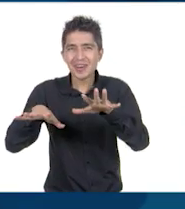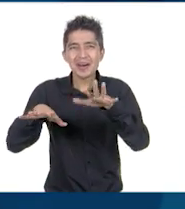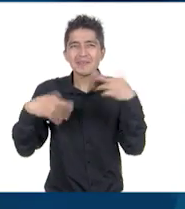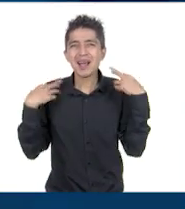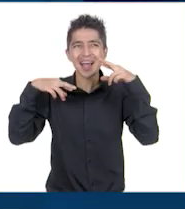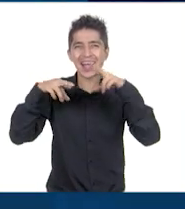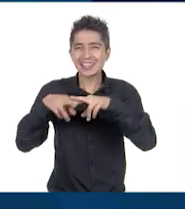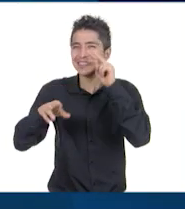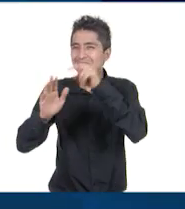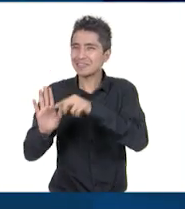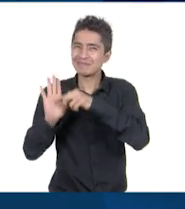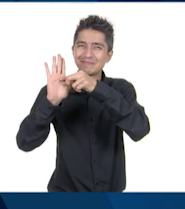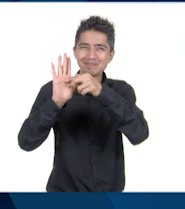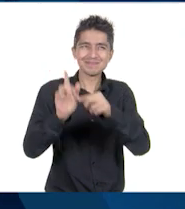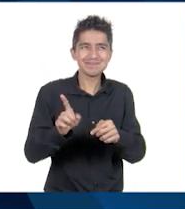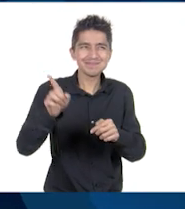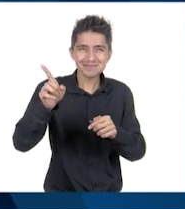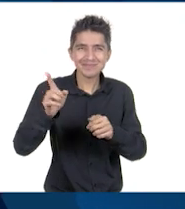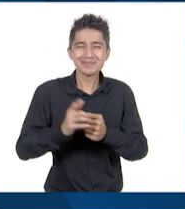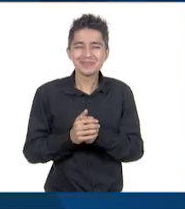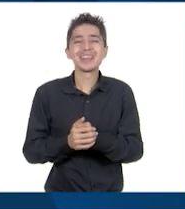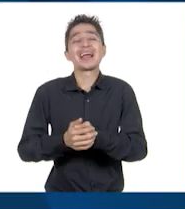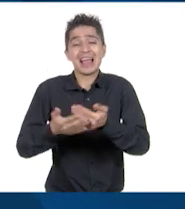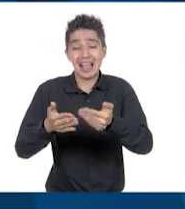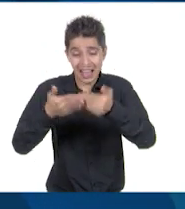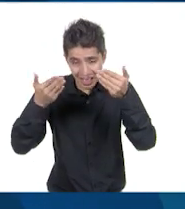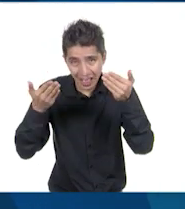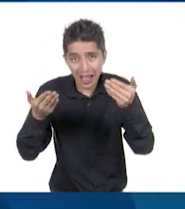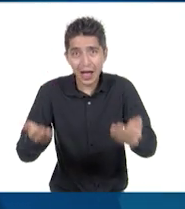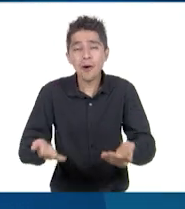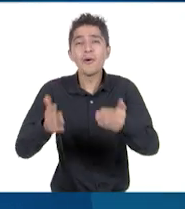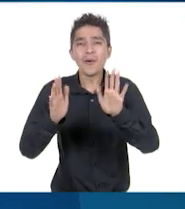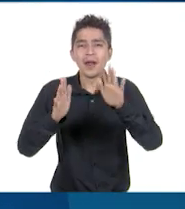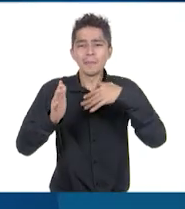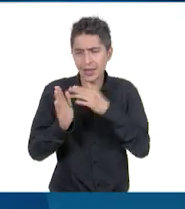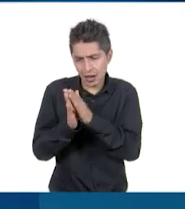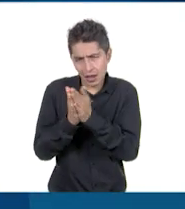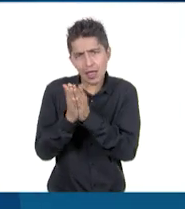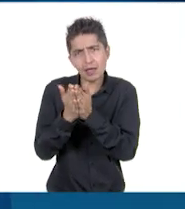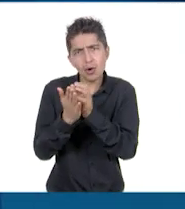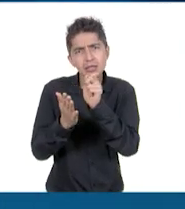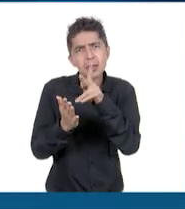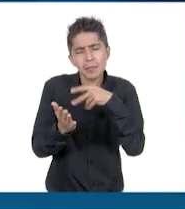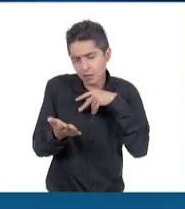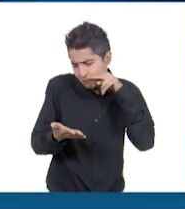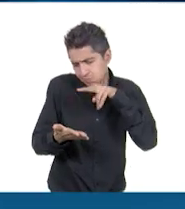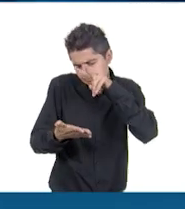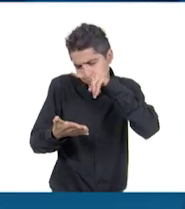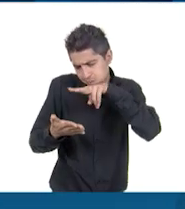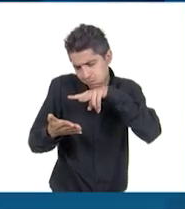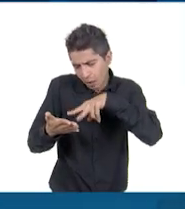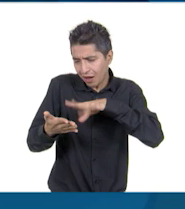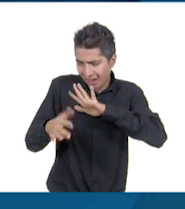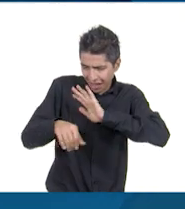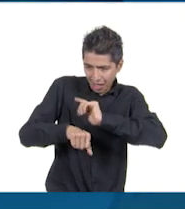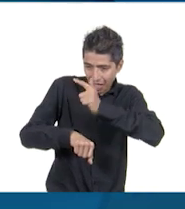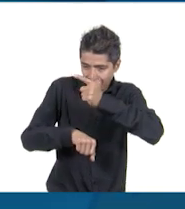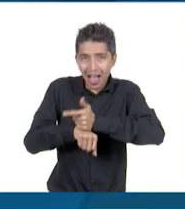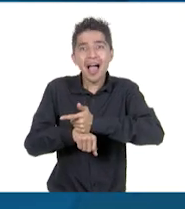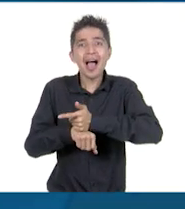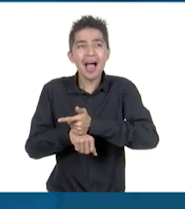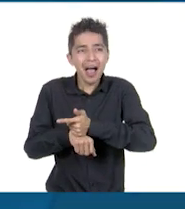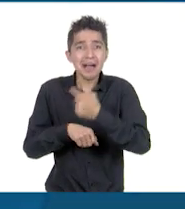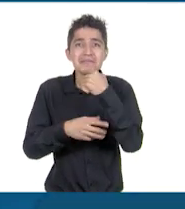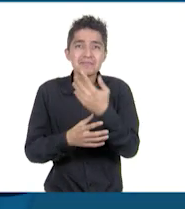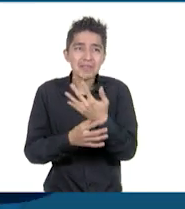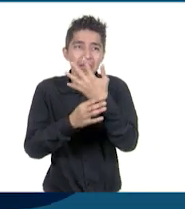maestra. ¿Sí? Y justo ahora que repasaba mi libro de texto, acabo de encontrarme una que